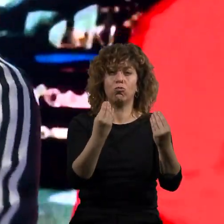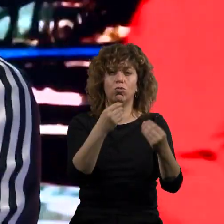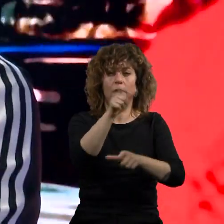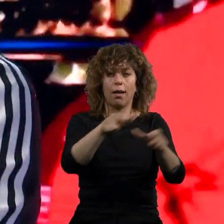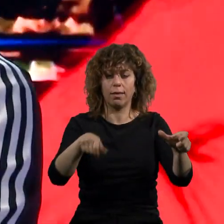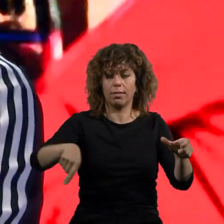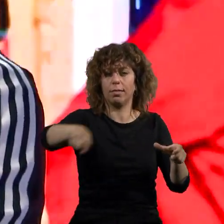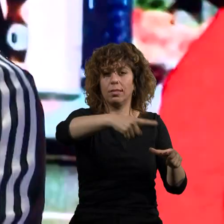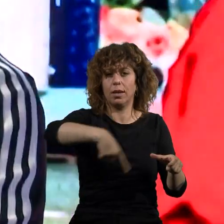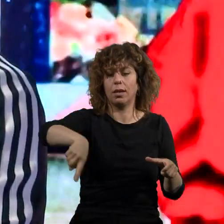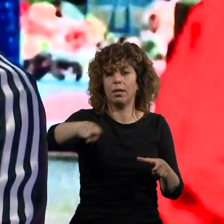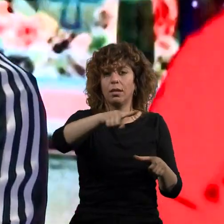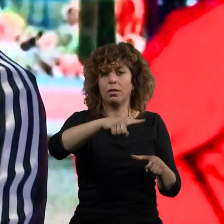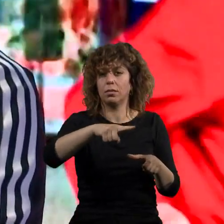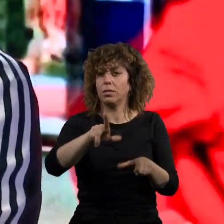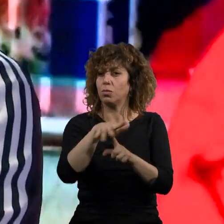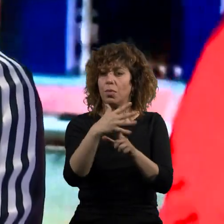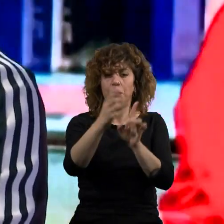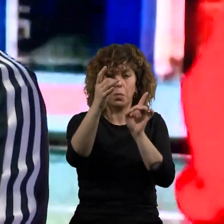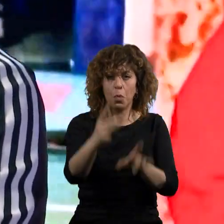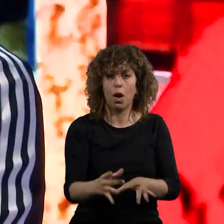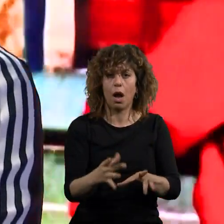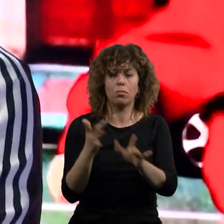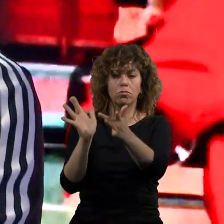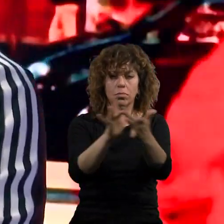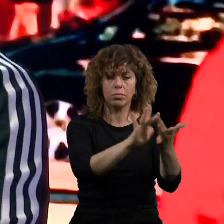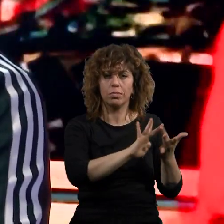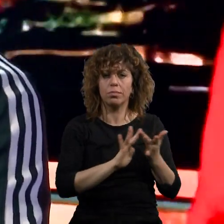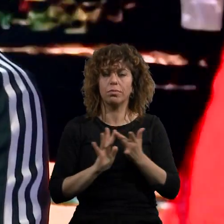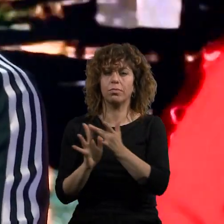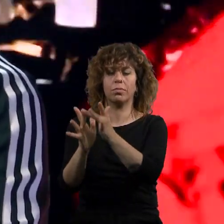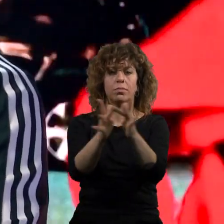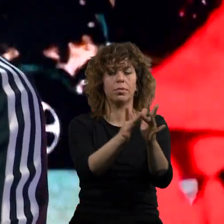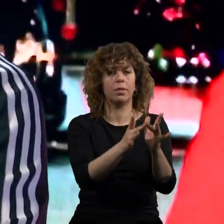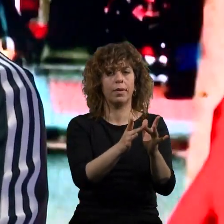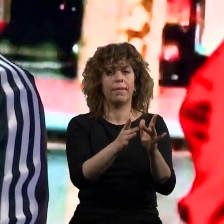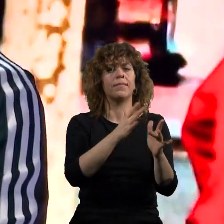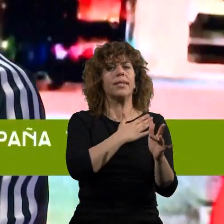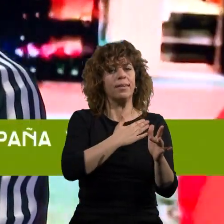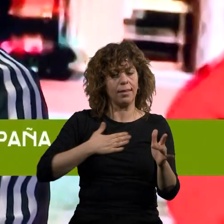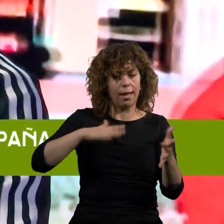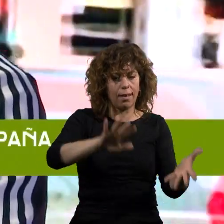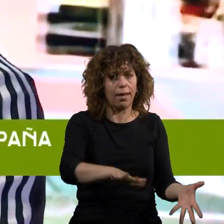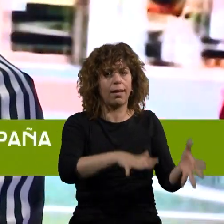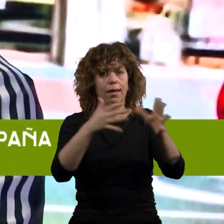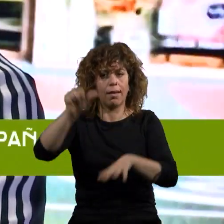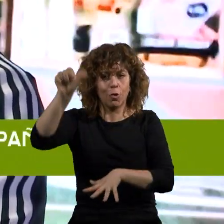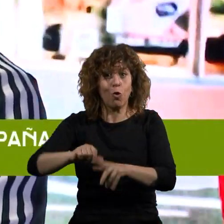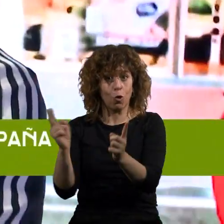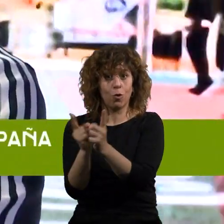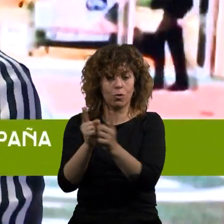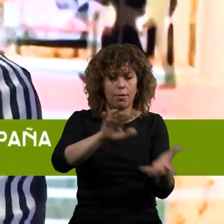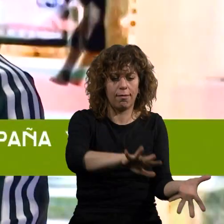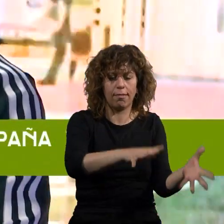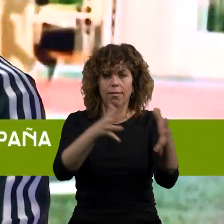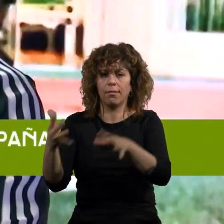el mismo papel. Y al final pues que quisimos reflejar un poco eso, ¿no? Lo que conlleva